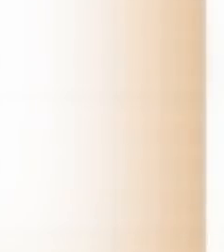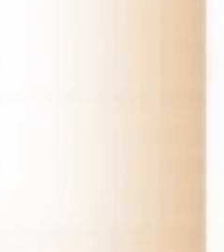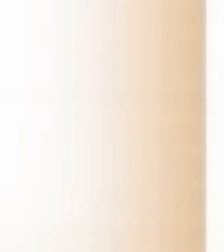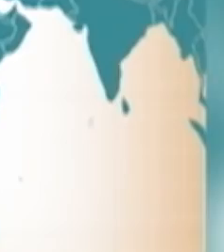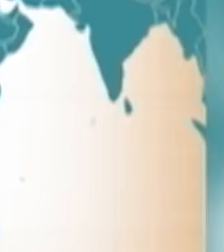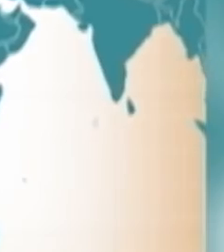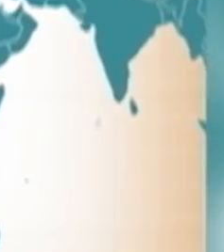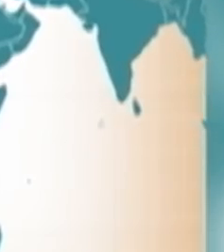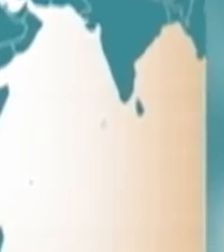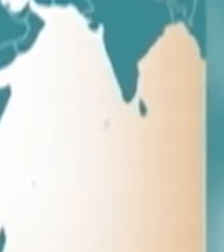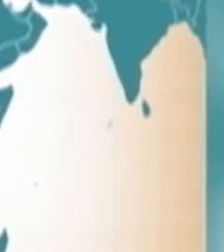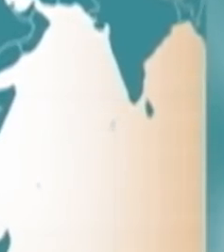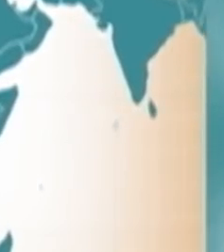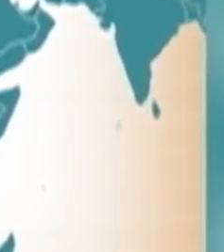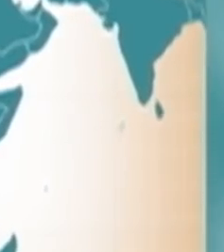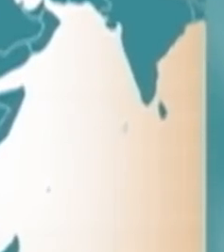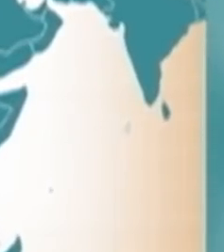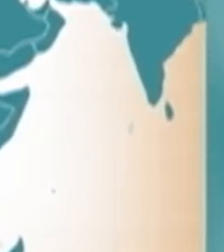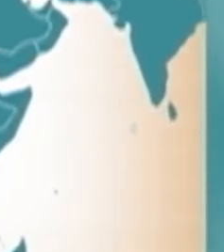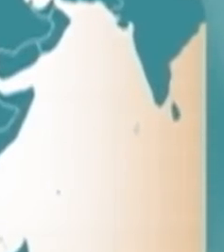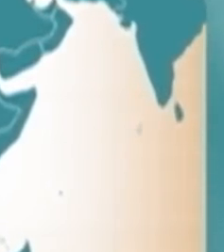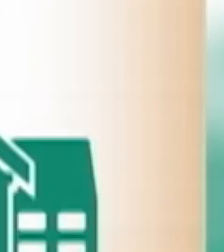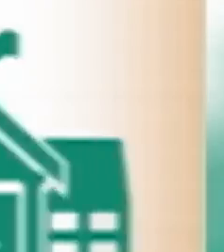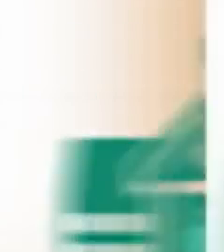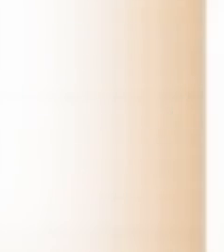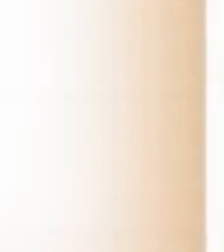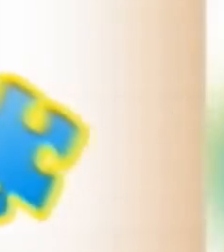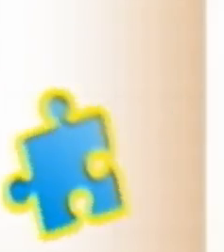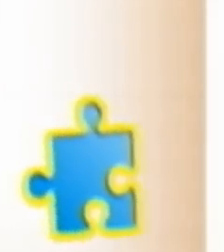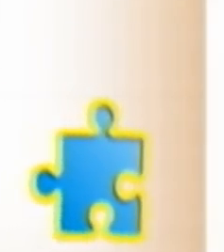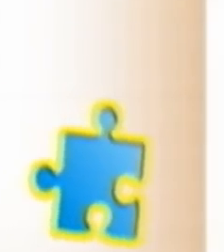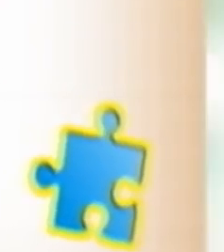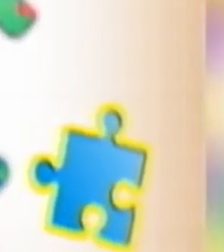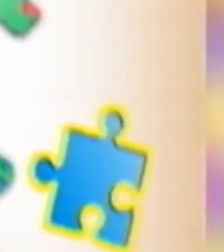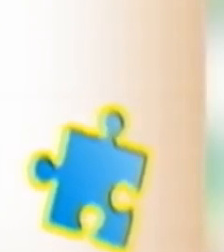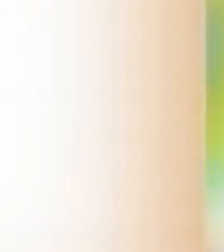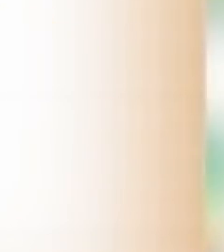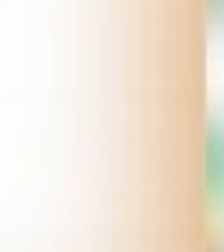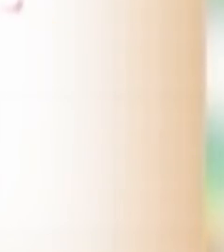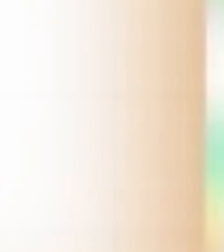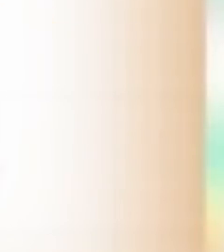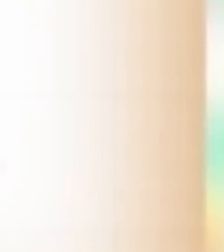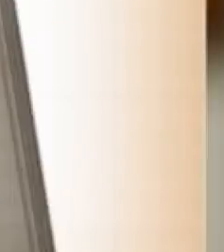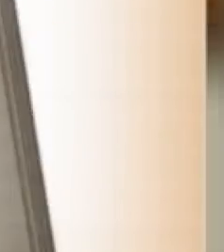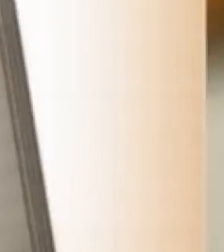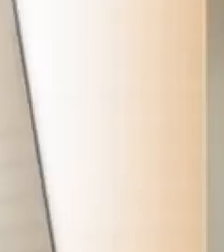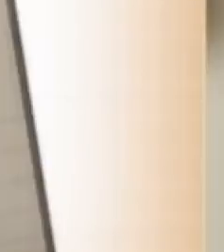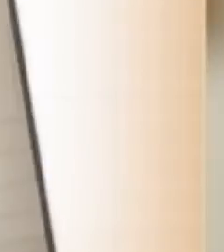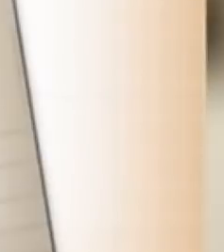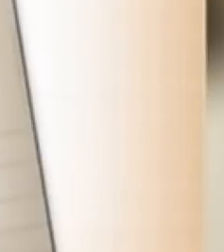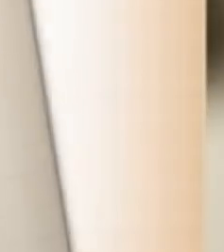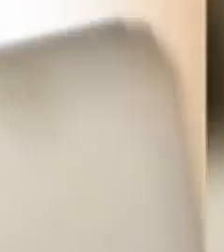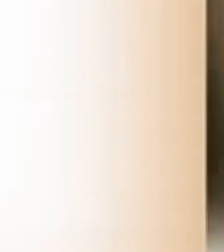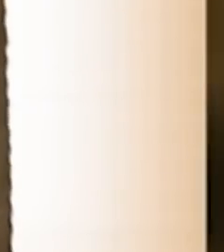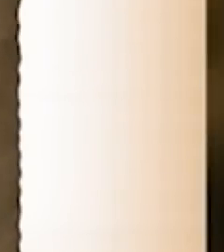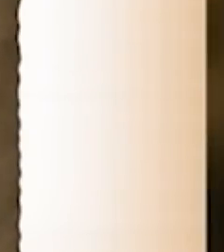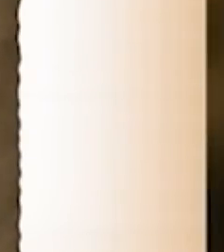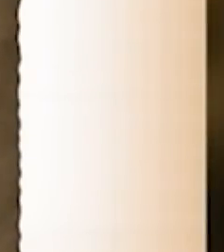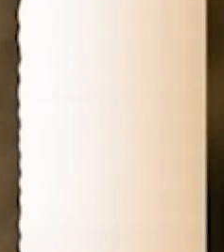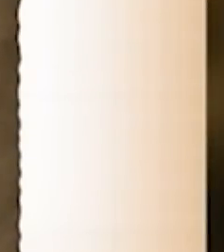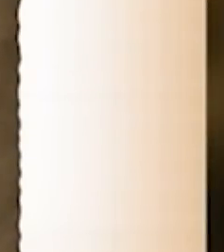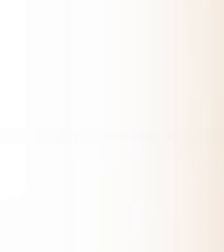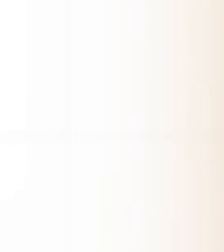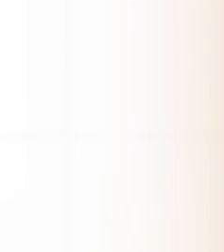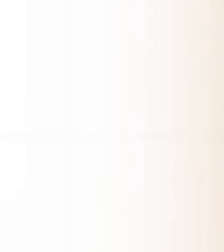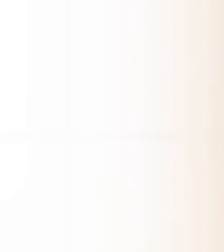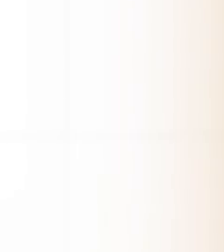un repaso de la importancia de la educación especial en nuestro país, así como de hombres y mujeres que abrieron la brecha en ese